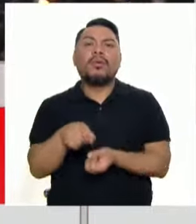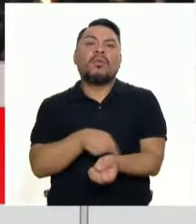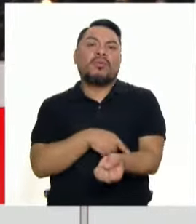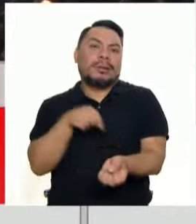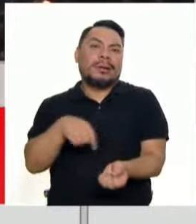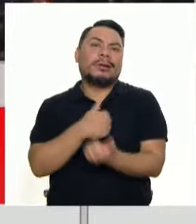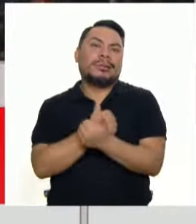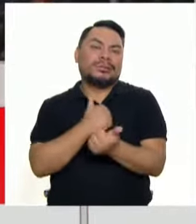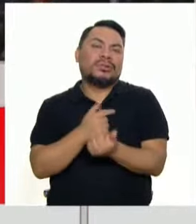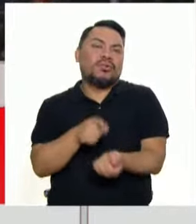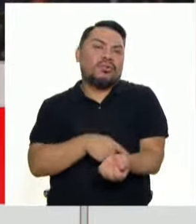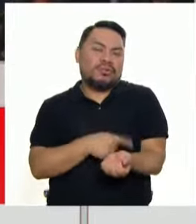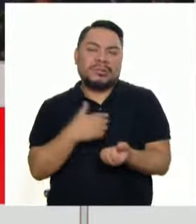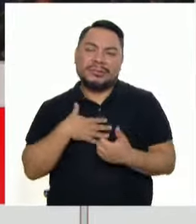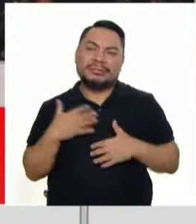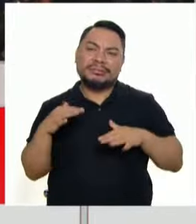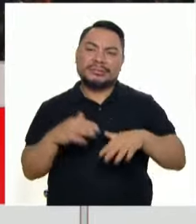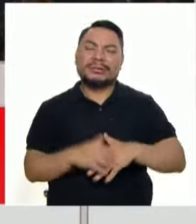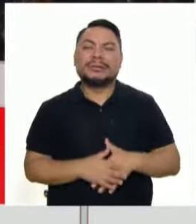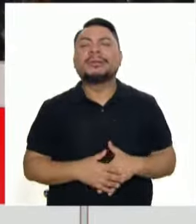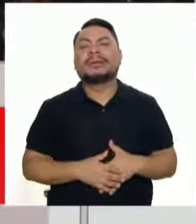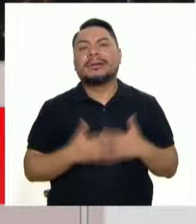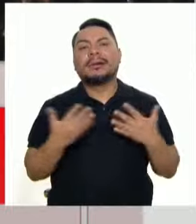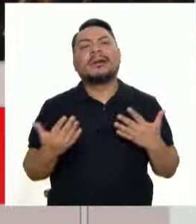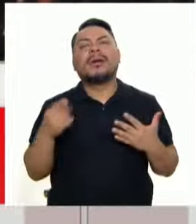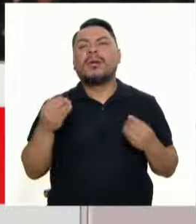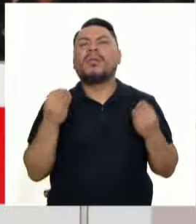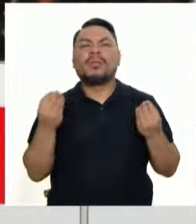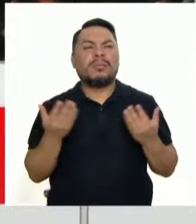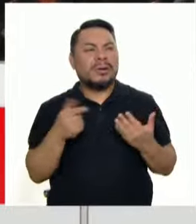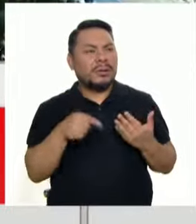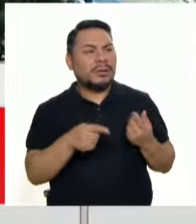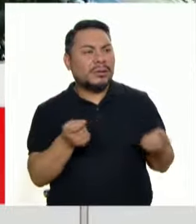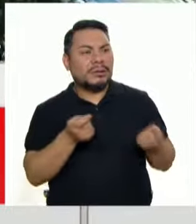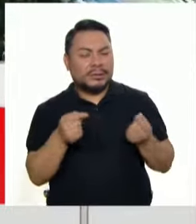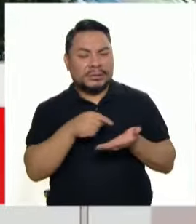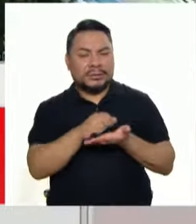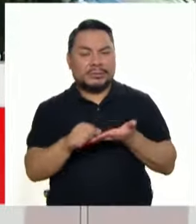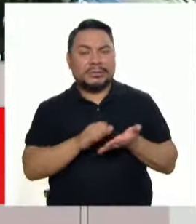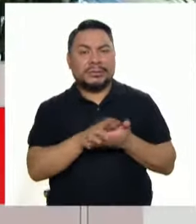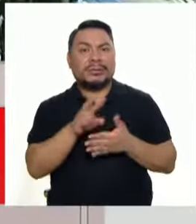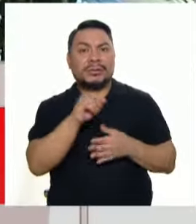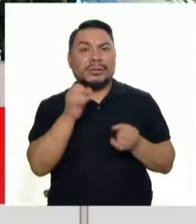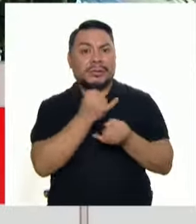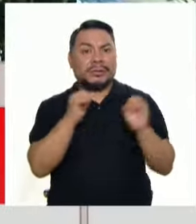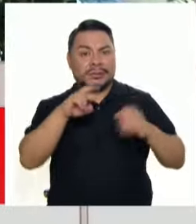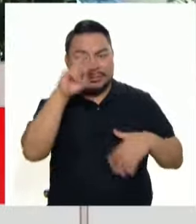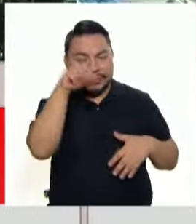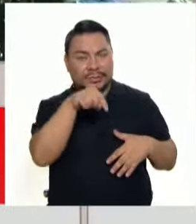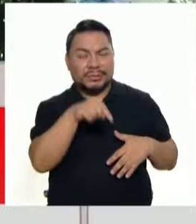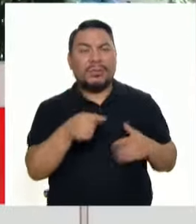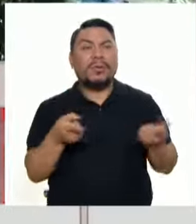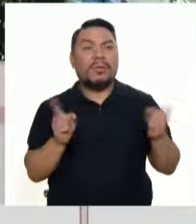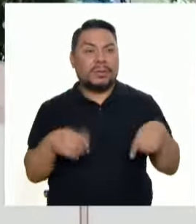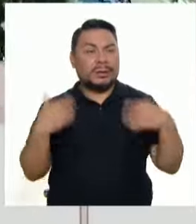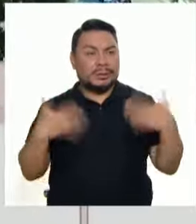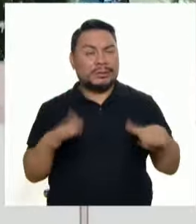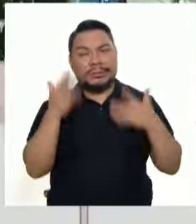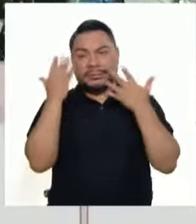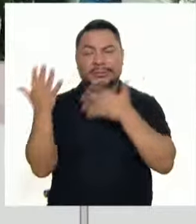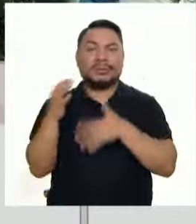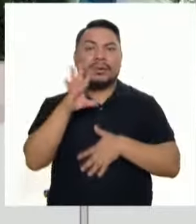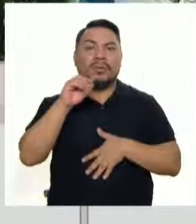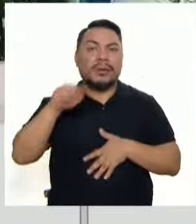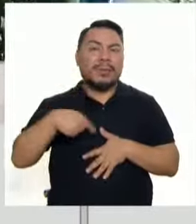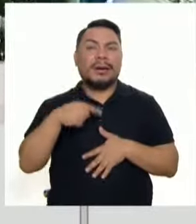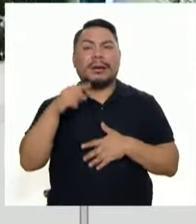como ayacuchanos. ¿Cómo se ha manejado en esta edición de Semana Santa de Bicentenario, cuando se han estado esperando